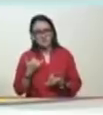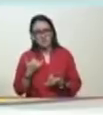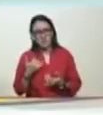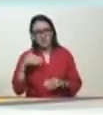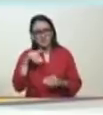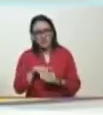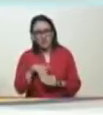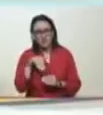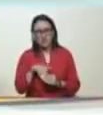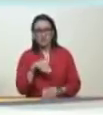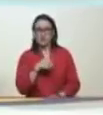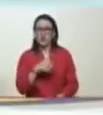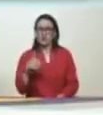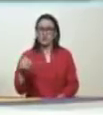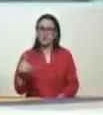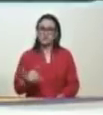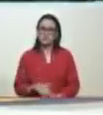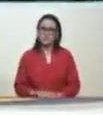voto.